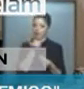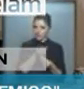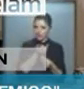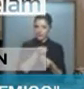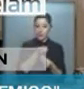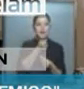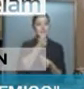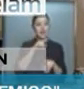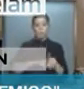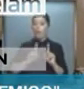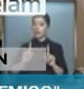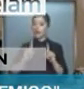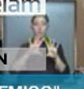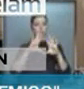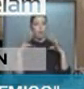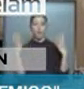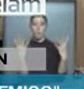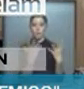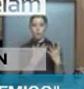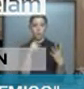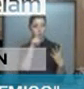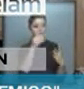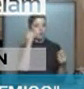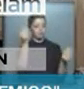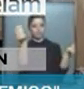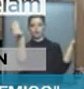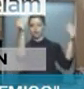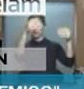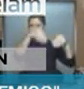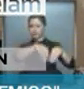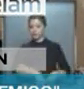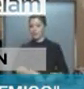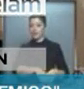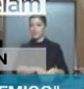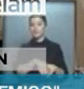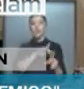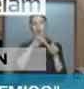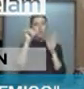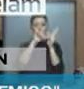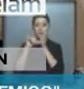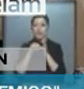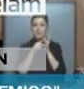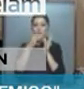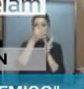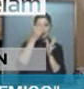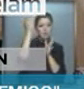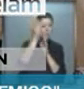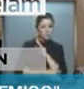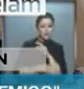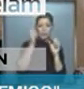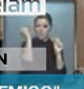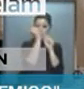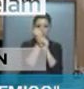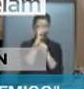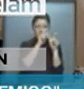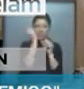un mundo en donde vemos que el mundo se cae, donde recorremos países con más del 20% de desocupación,